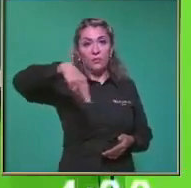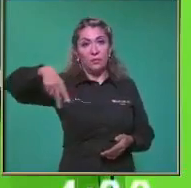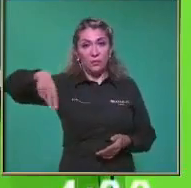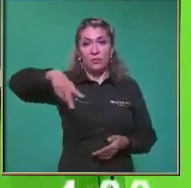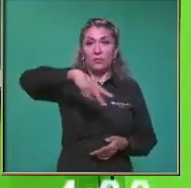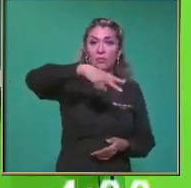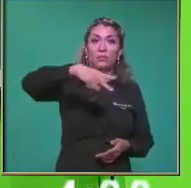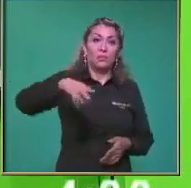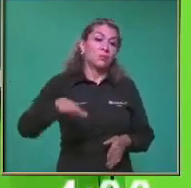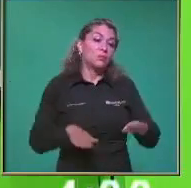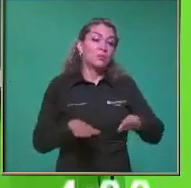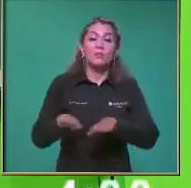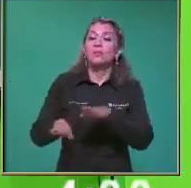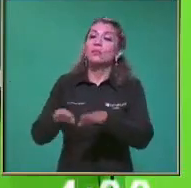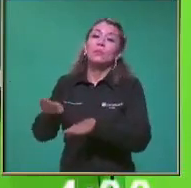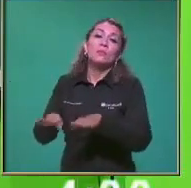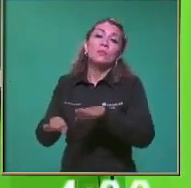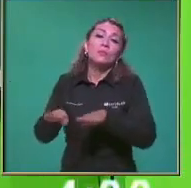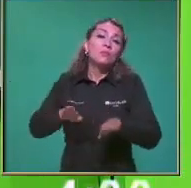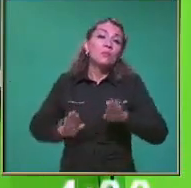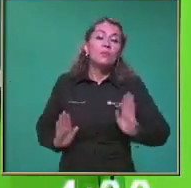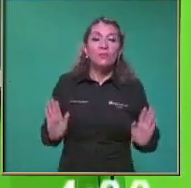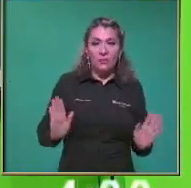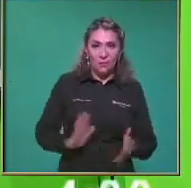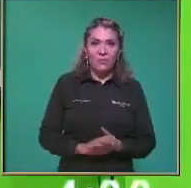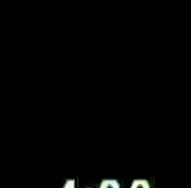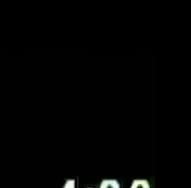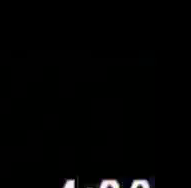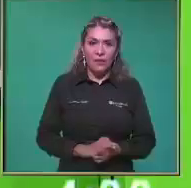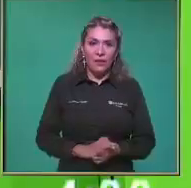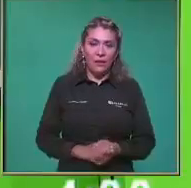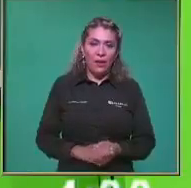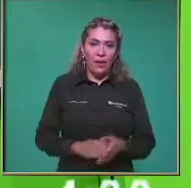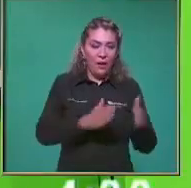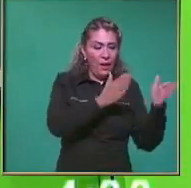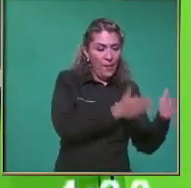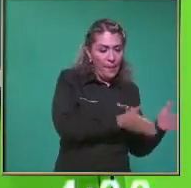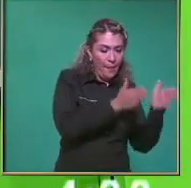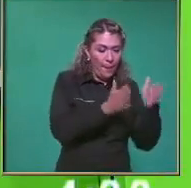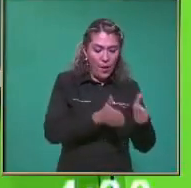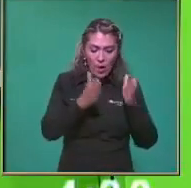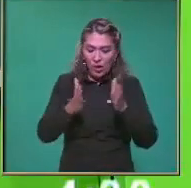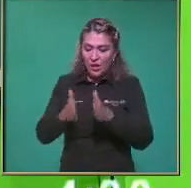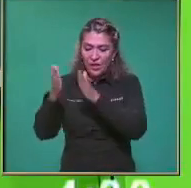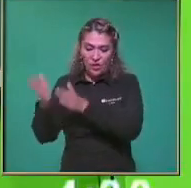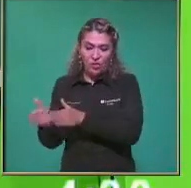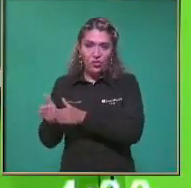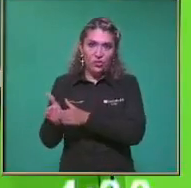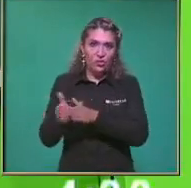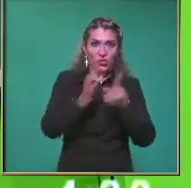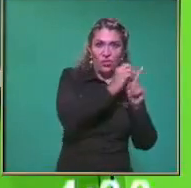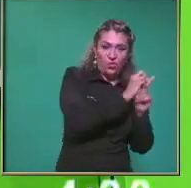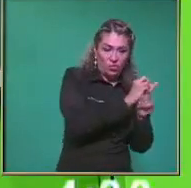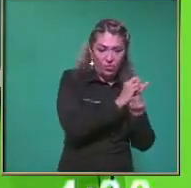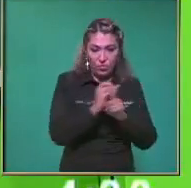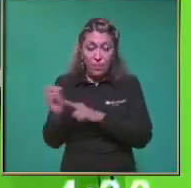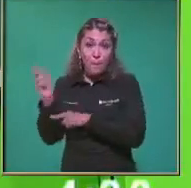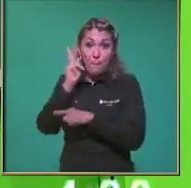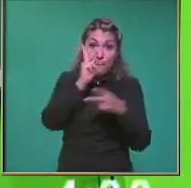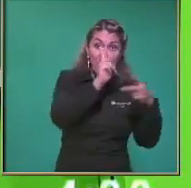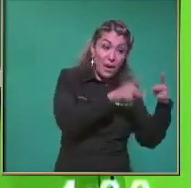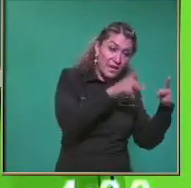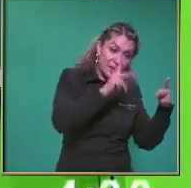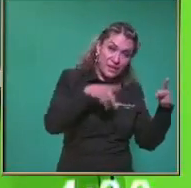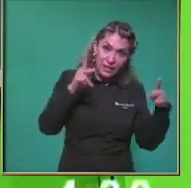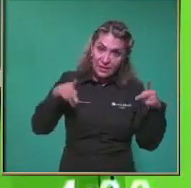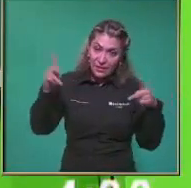para avanzar o retroceder, dependiendo de lo que vayamos a hacer. Bueno, ese es un proceso, ¿sí? Por ejemplo, si